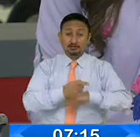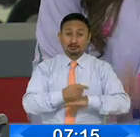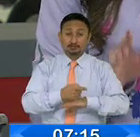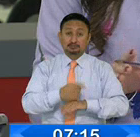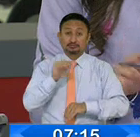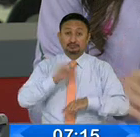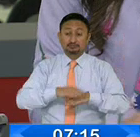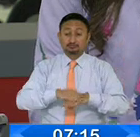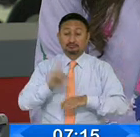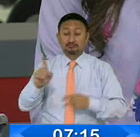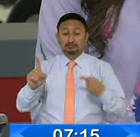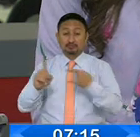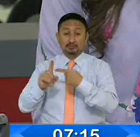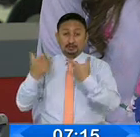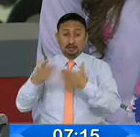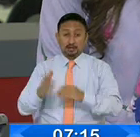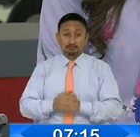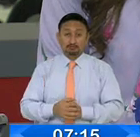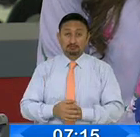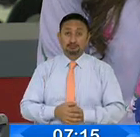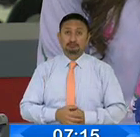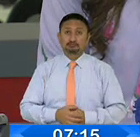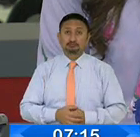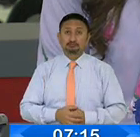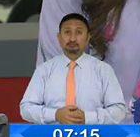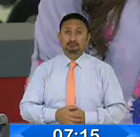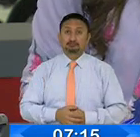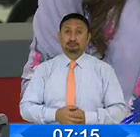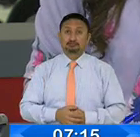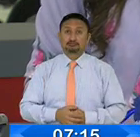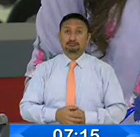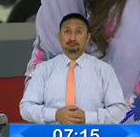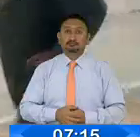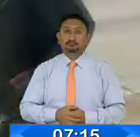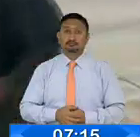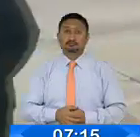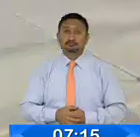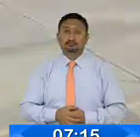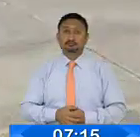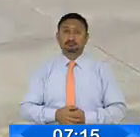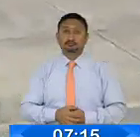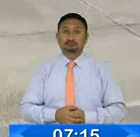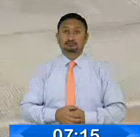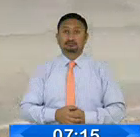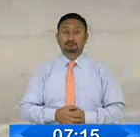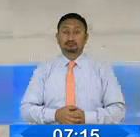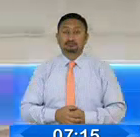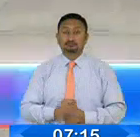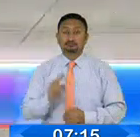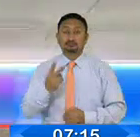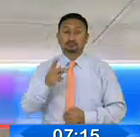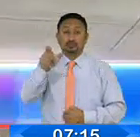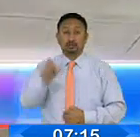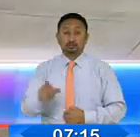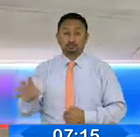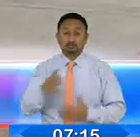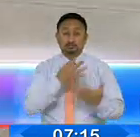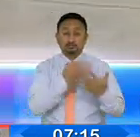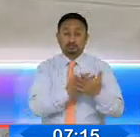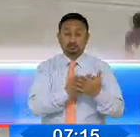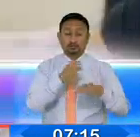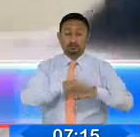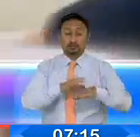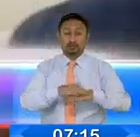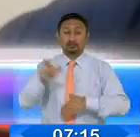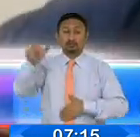por el crimen en contra del reconocido presentador de televisión Efraín Ruales. Es el segundo detenido por el asesinato del